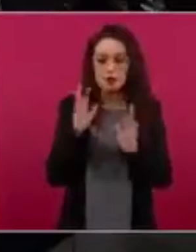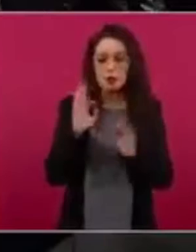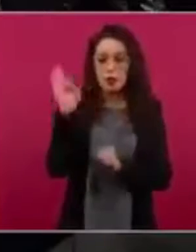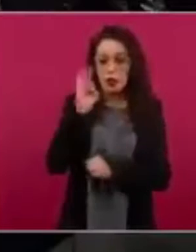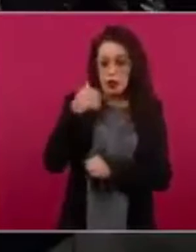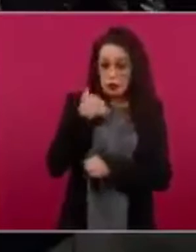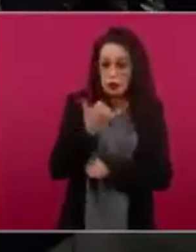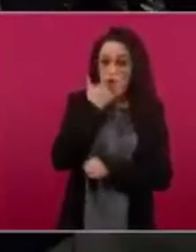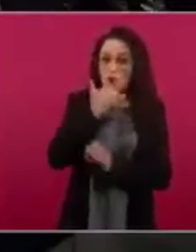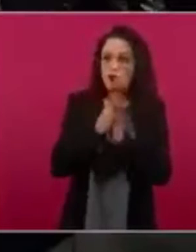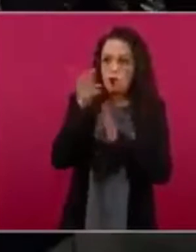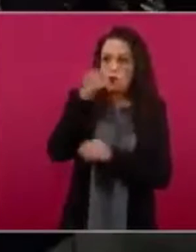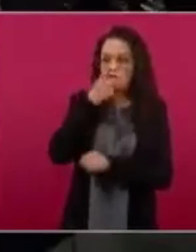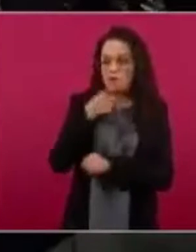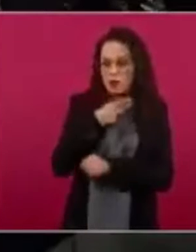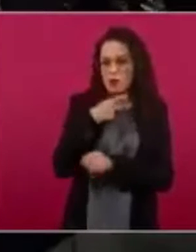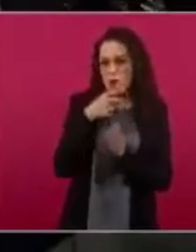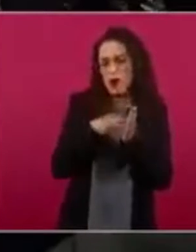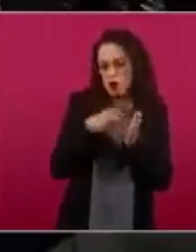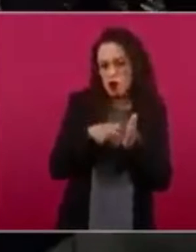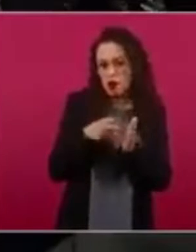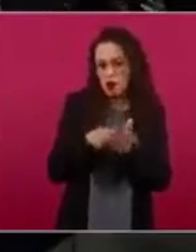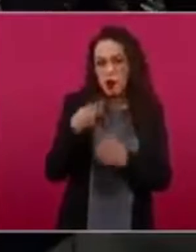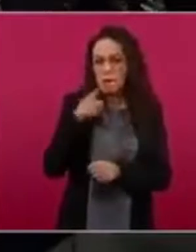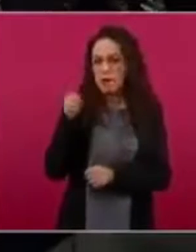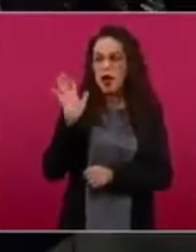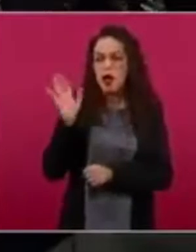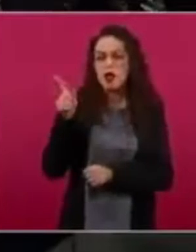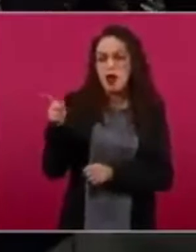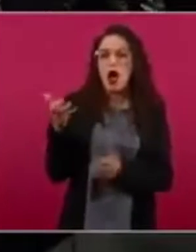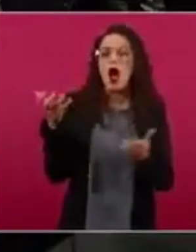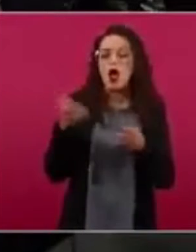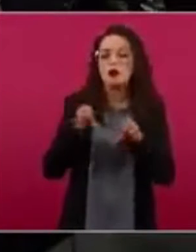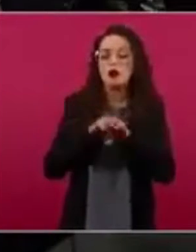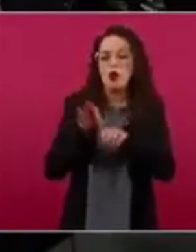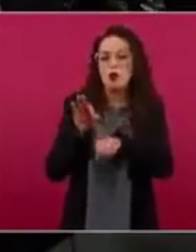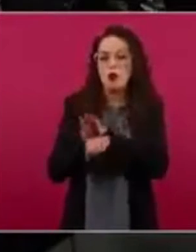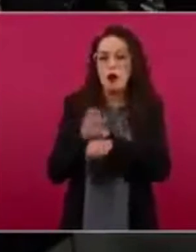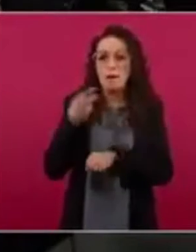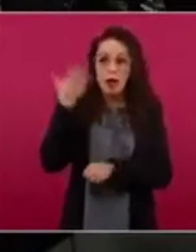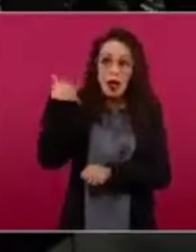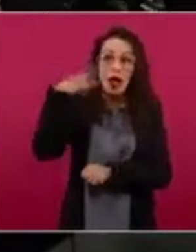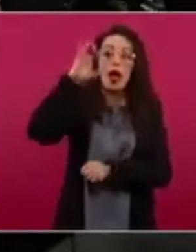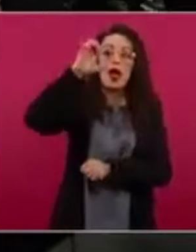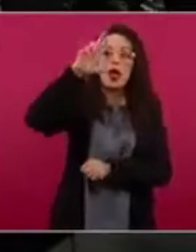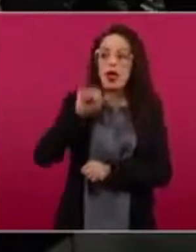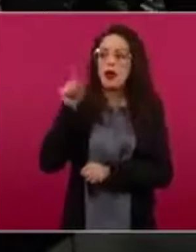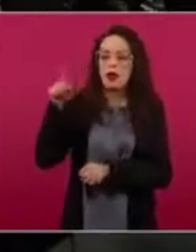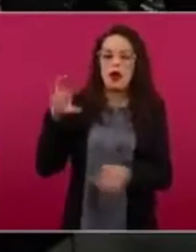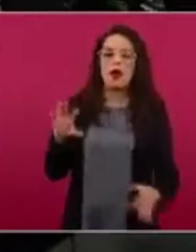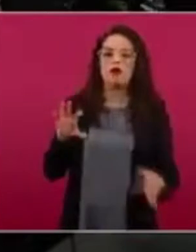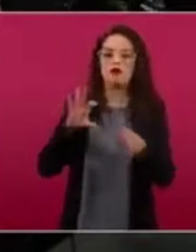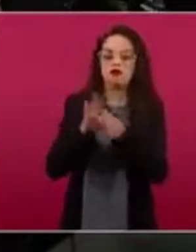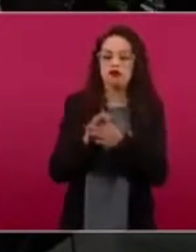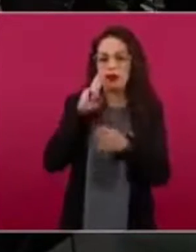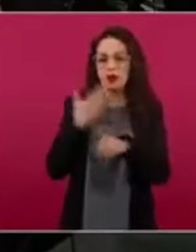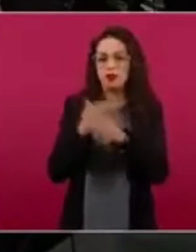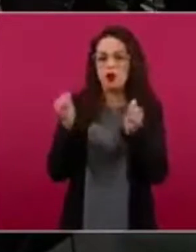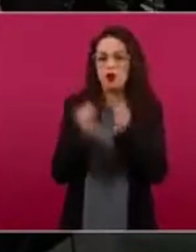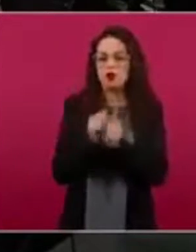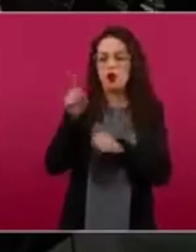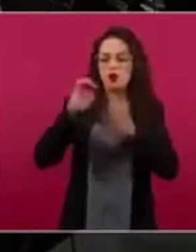corríjame, del mecanismo de protección, pero Enrique Irazoque era el enlace con las ONGs como artículo